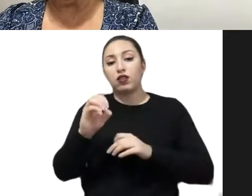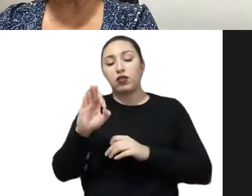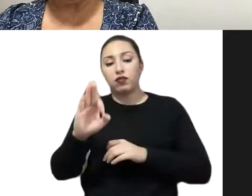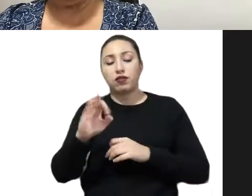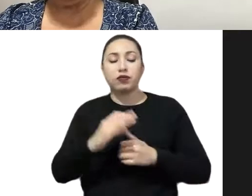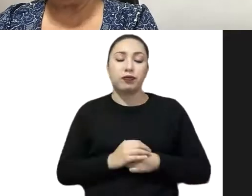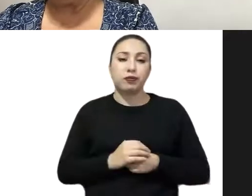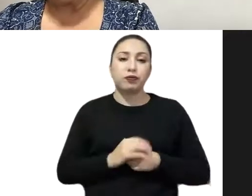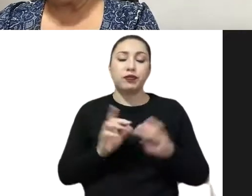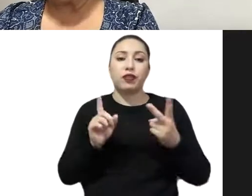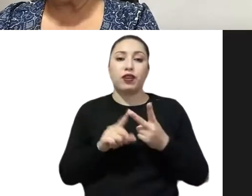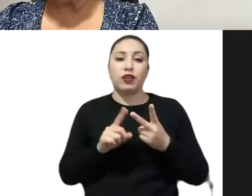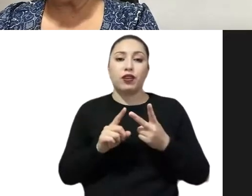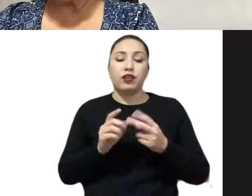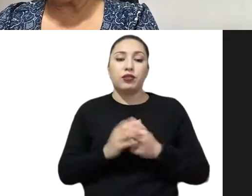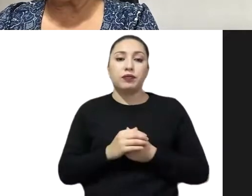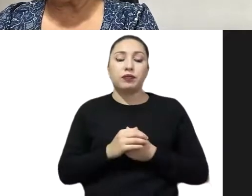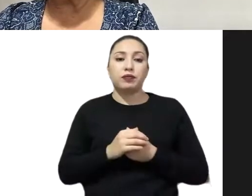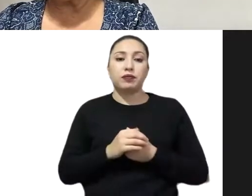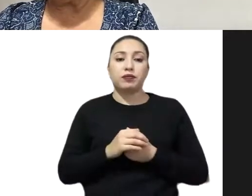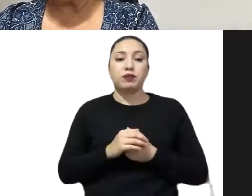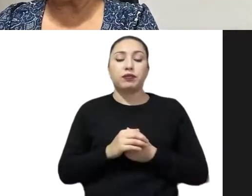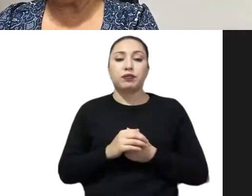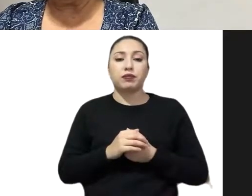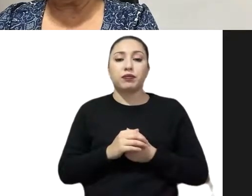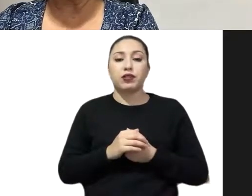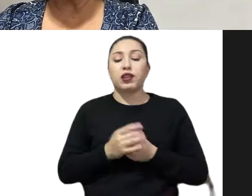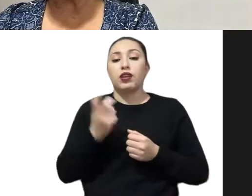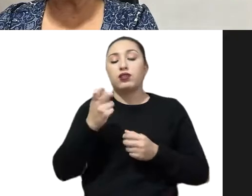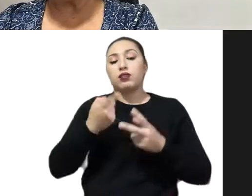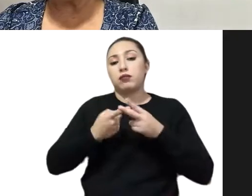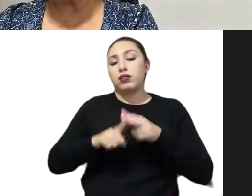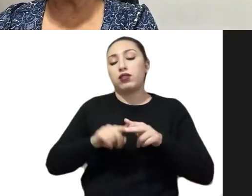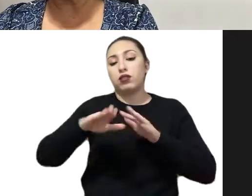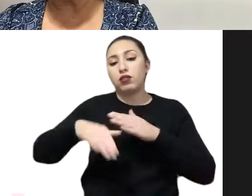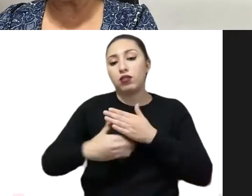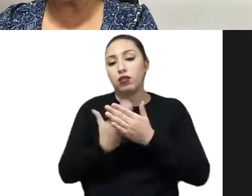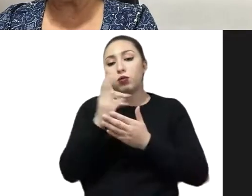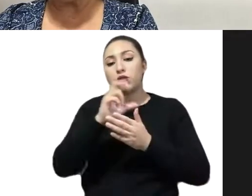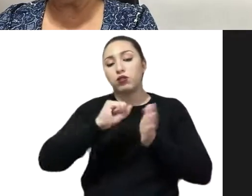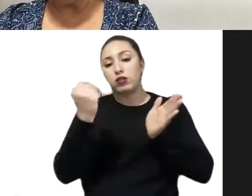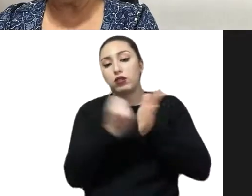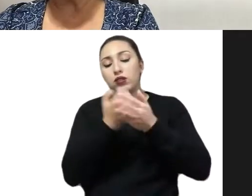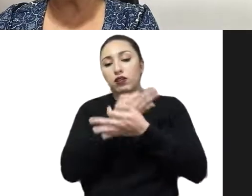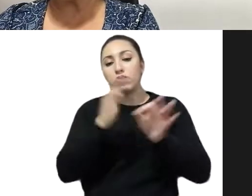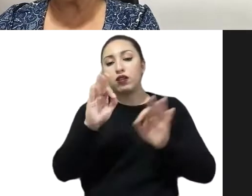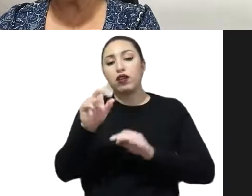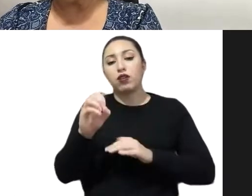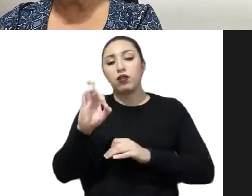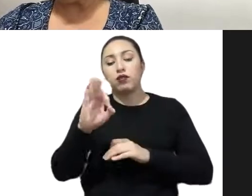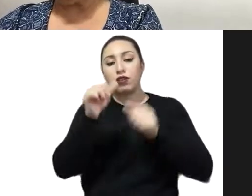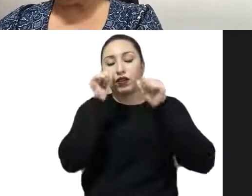Federación. Segundo, el presente decreto entrará en vigor al día siguiente de su publicación. Por su